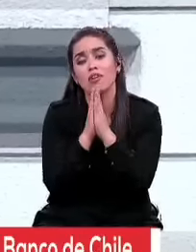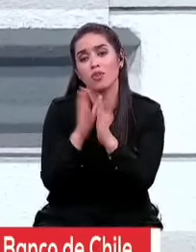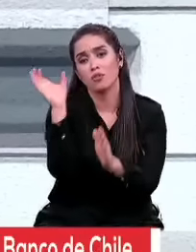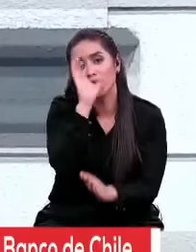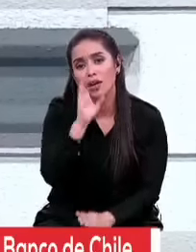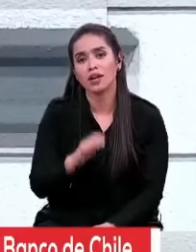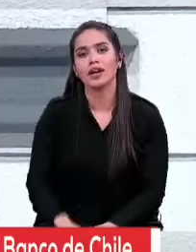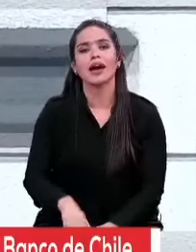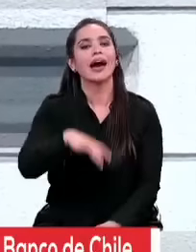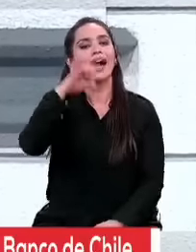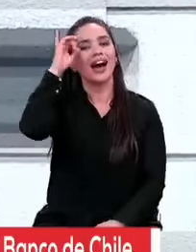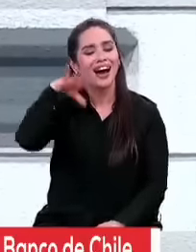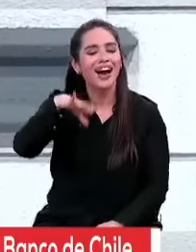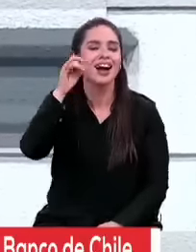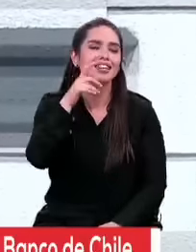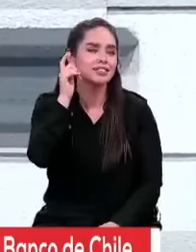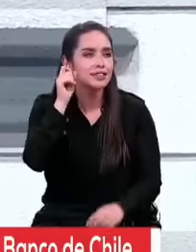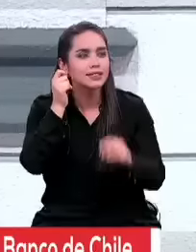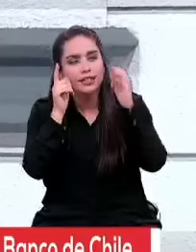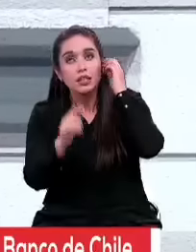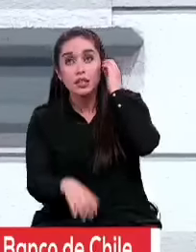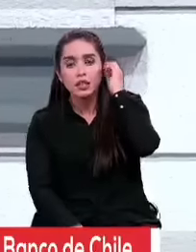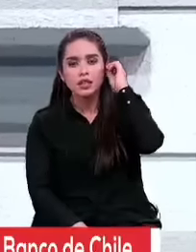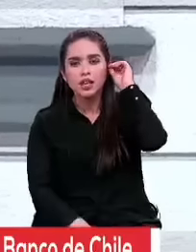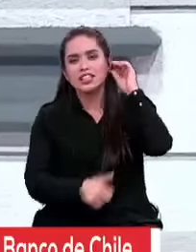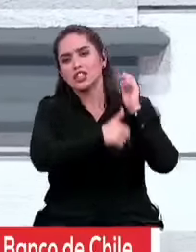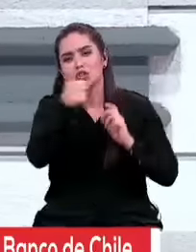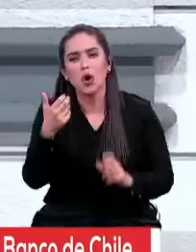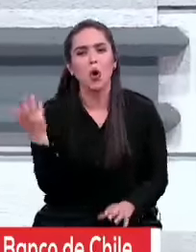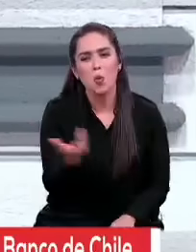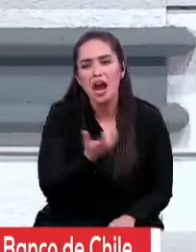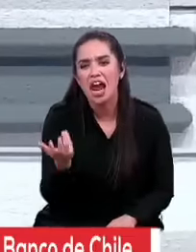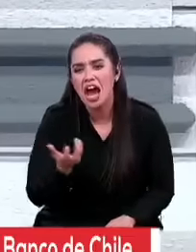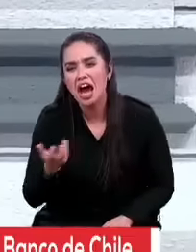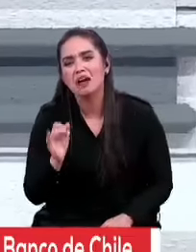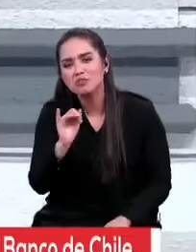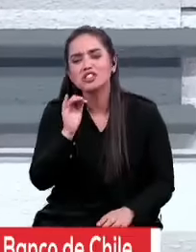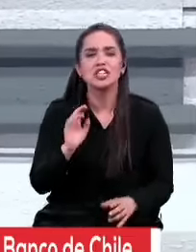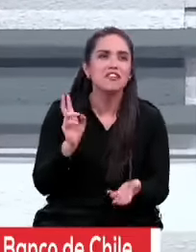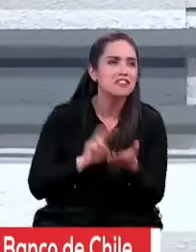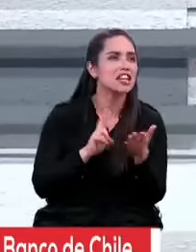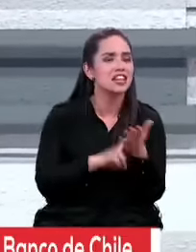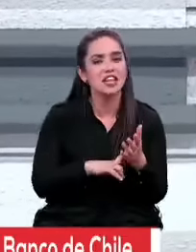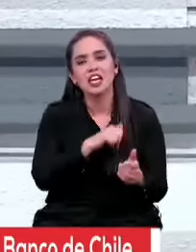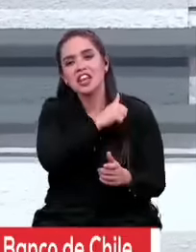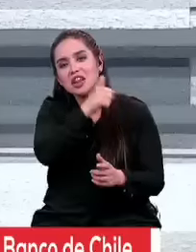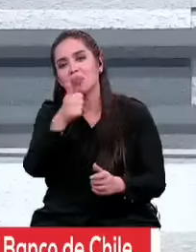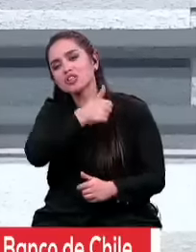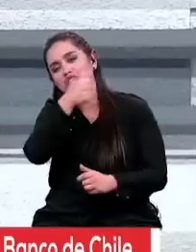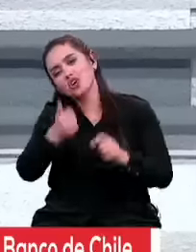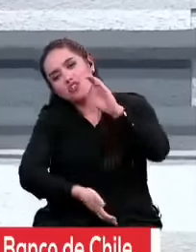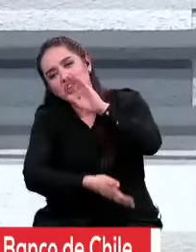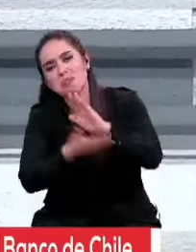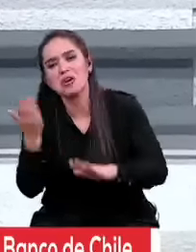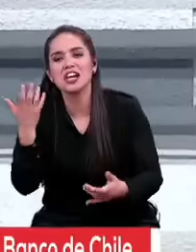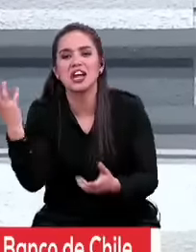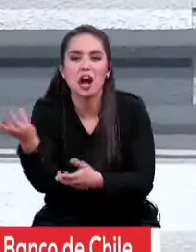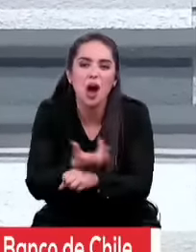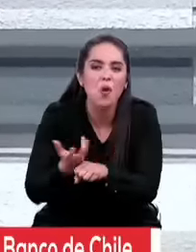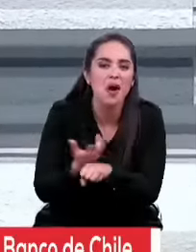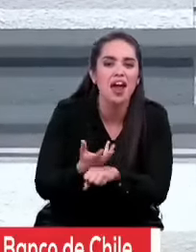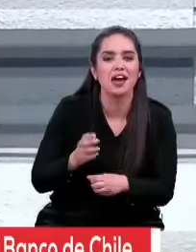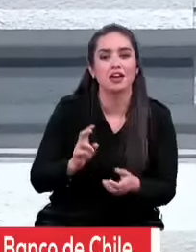Where? Ah, sí, no he ido. Todo aquí bueno para huevo. Después no voy todo bueno en un lado. You don't